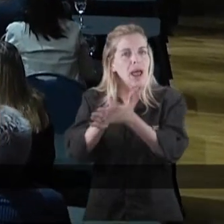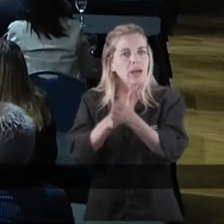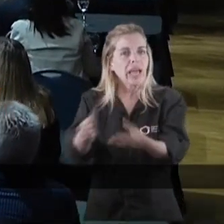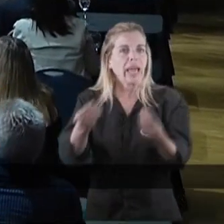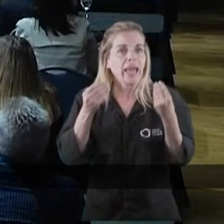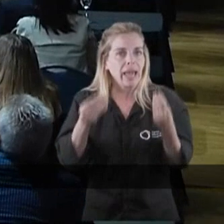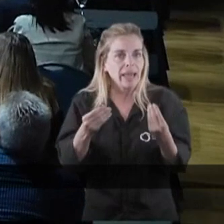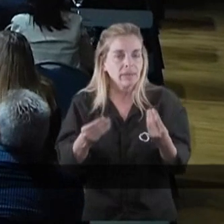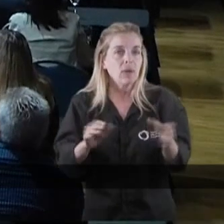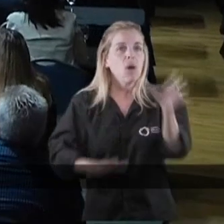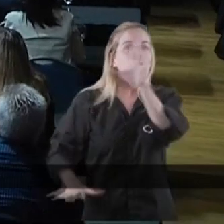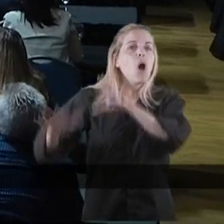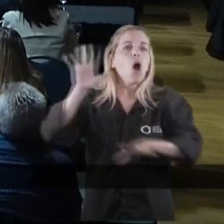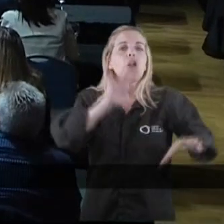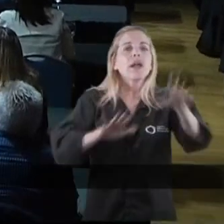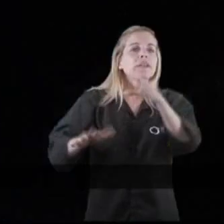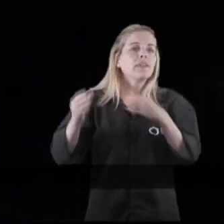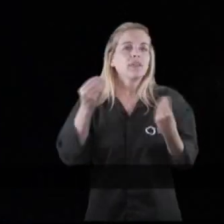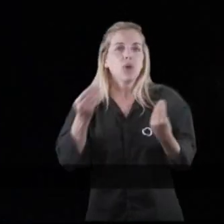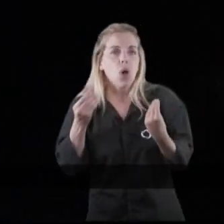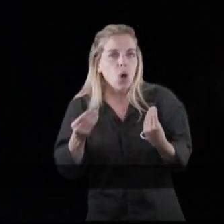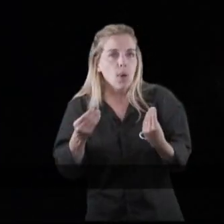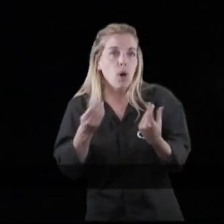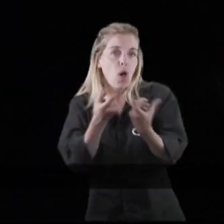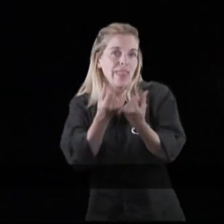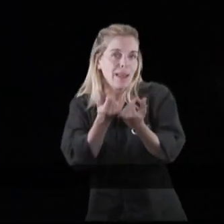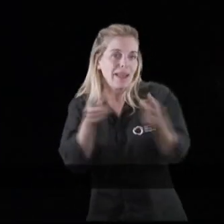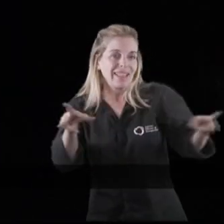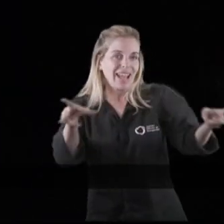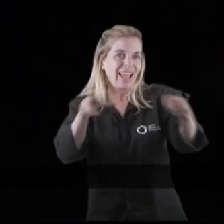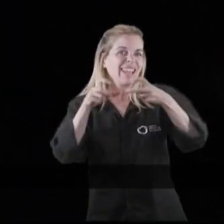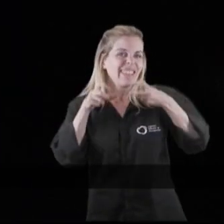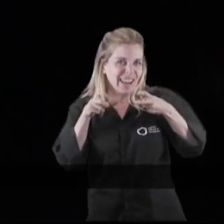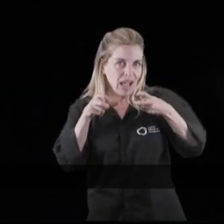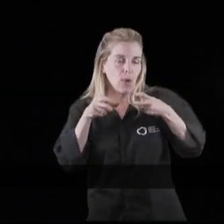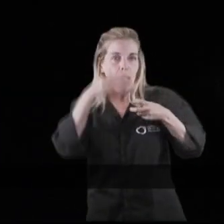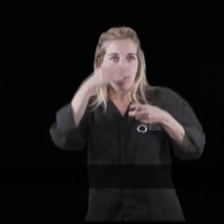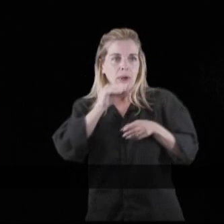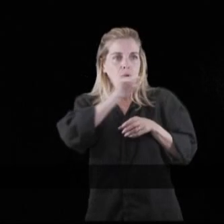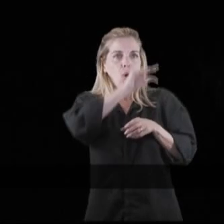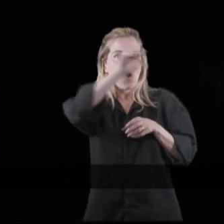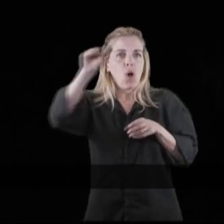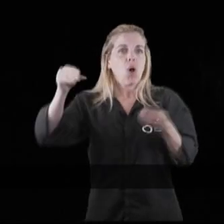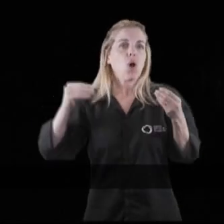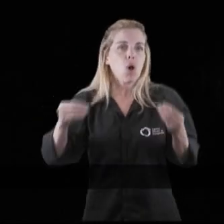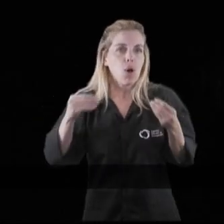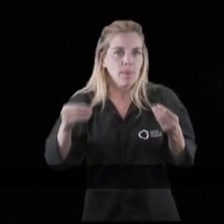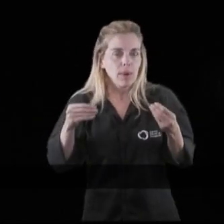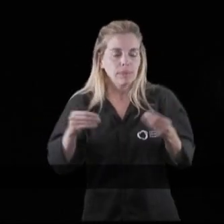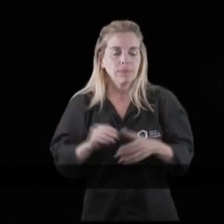de la distribución. Cómo distribuimos la renta que toda esta economía genera.